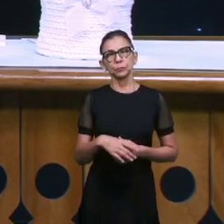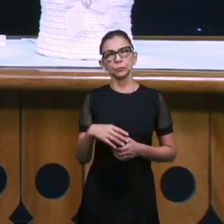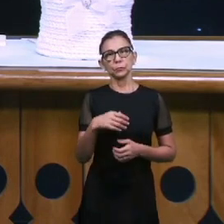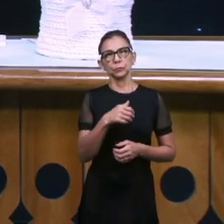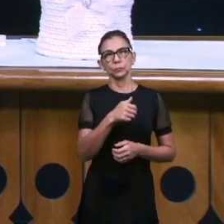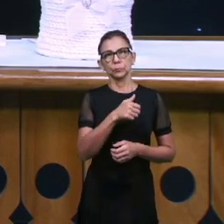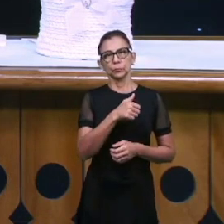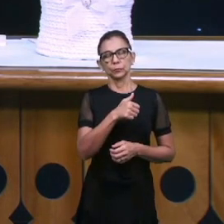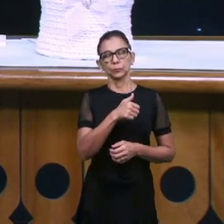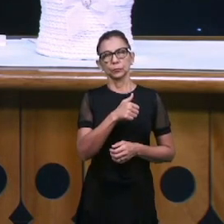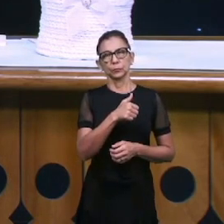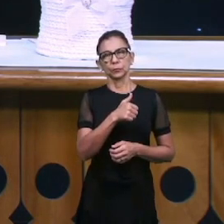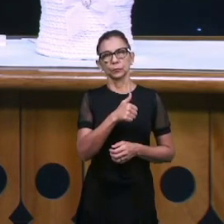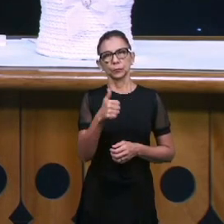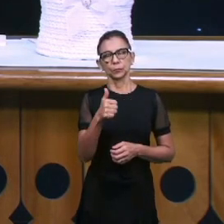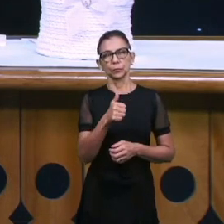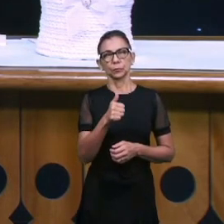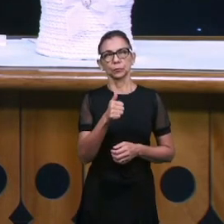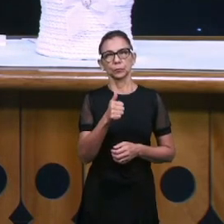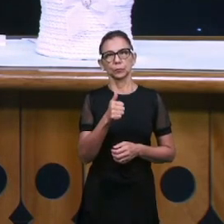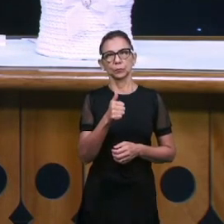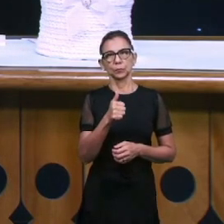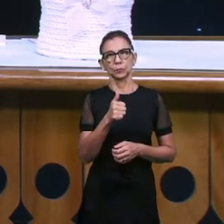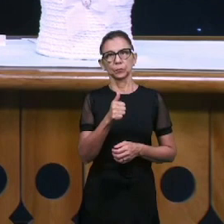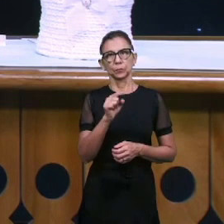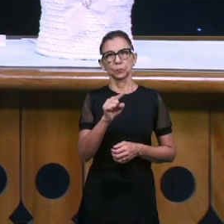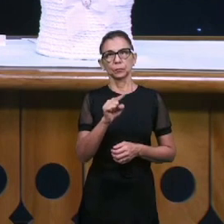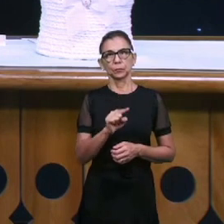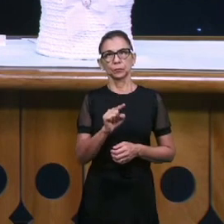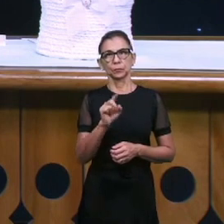23:55, 11:55 minutos, horario de Brasil.